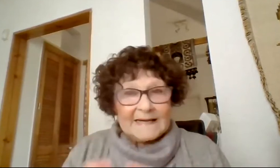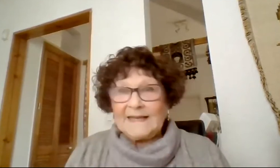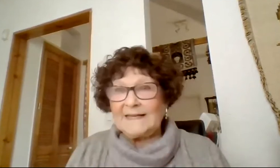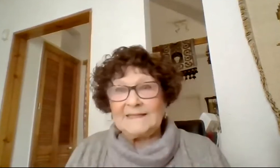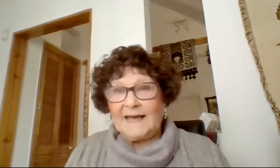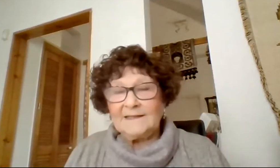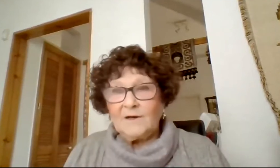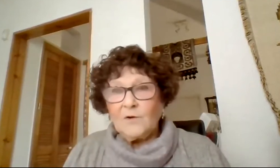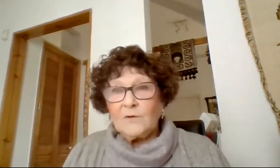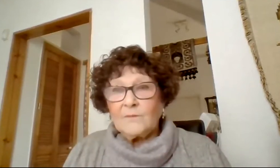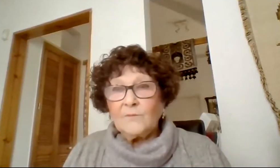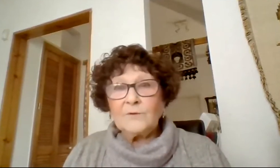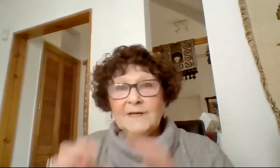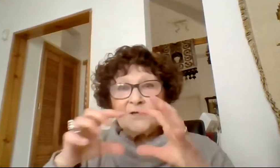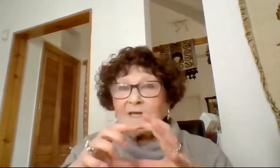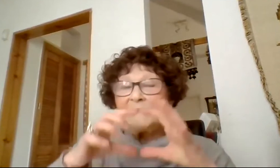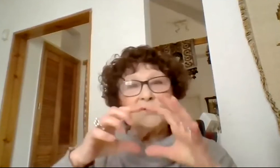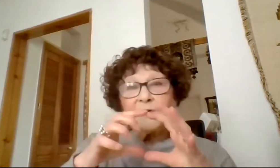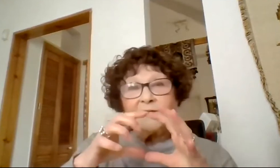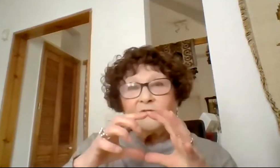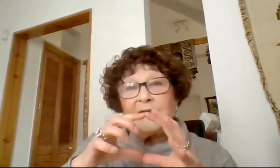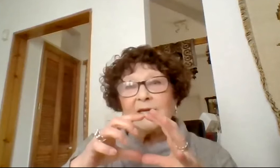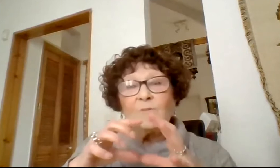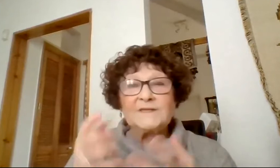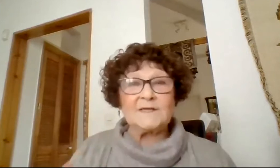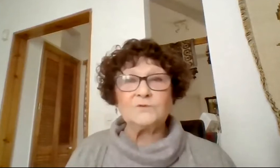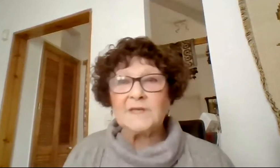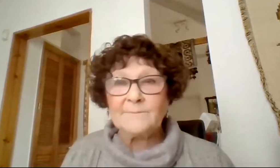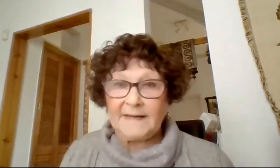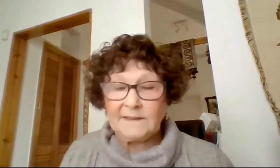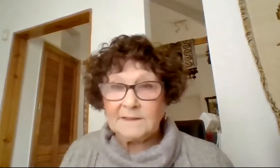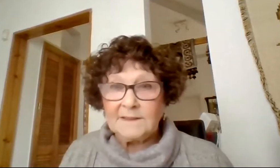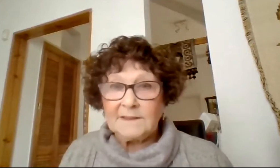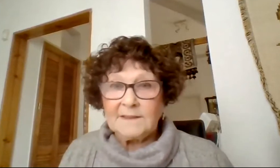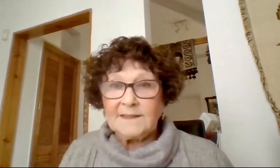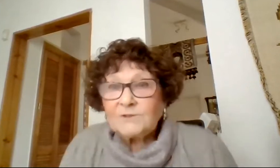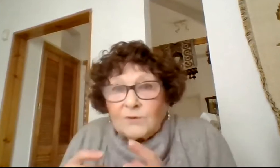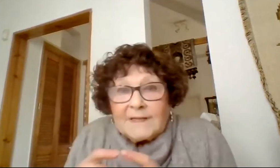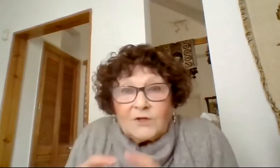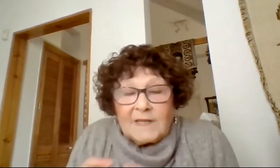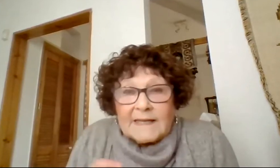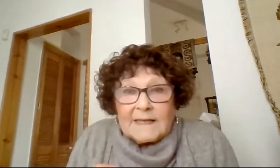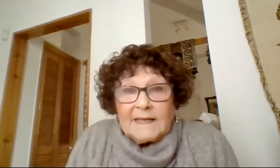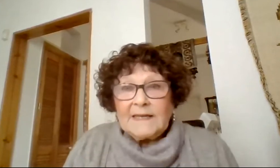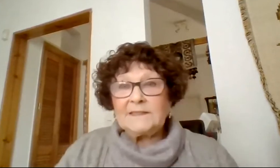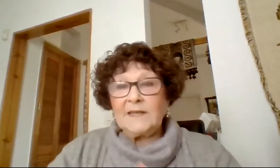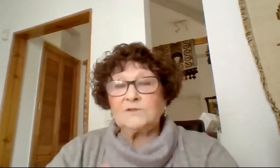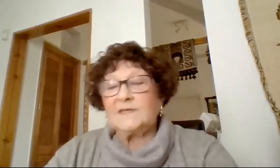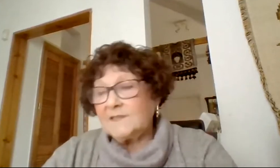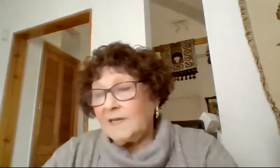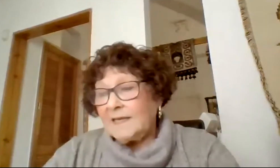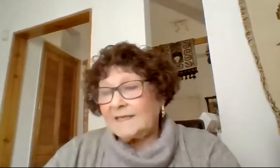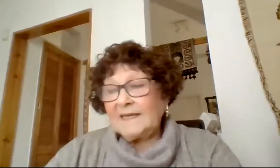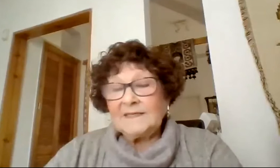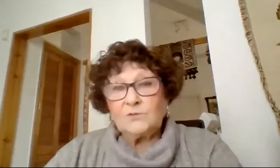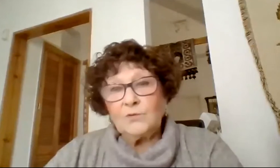en la realidad. Un redondel es un redondel, no puede ser un timbre. Es un redondel.